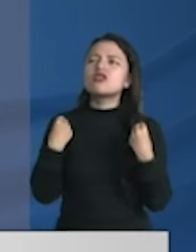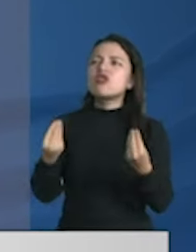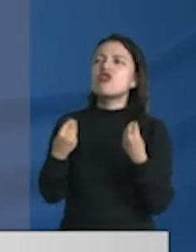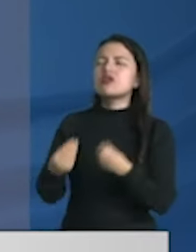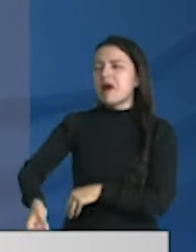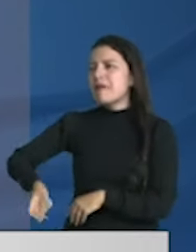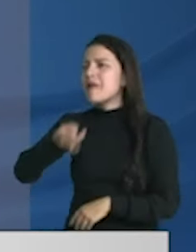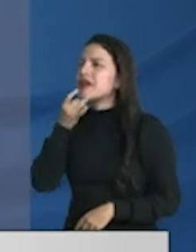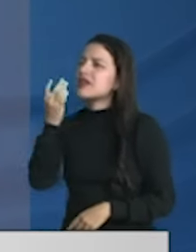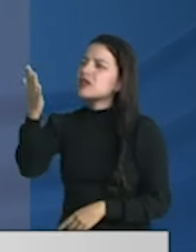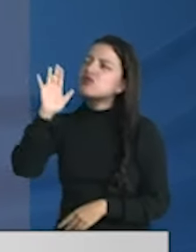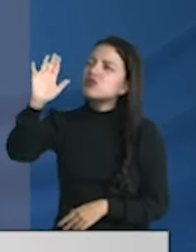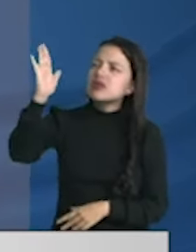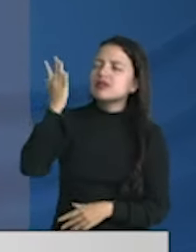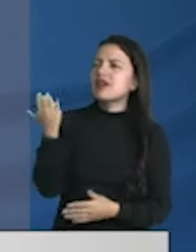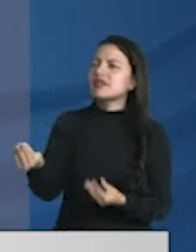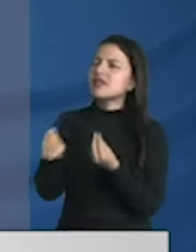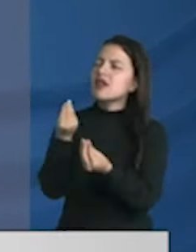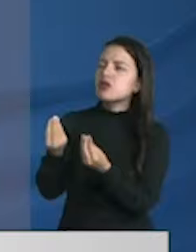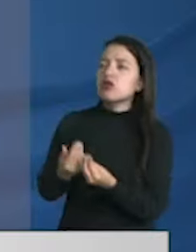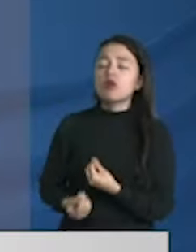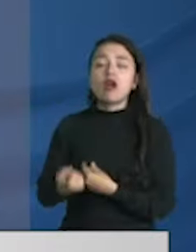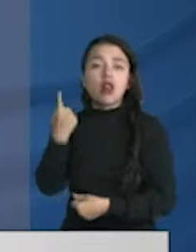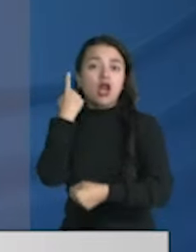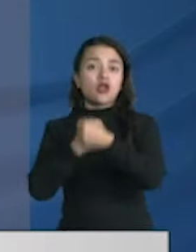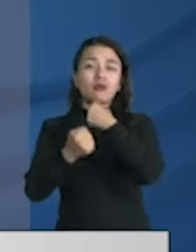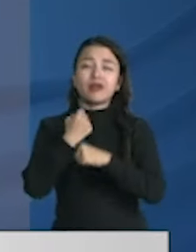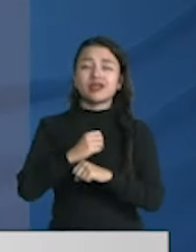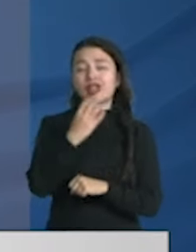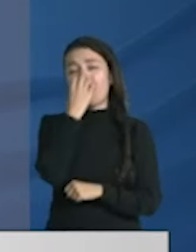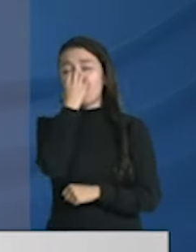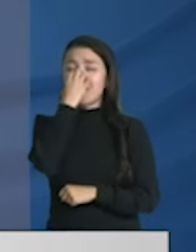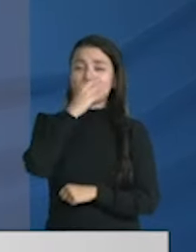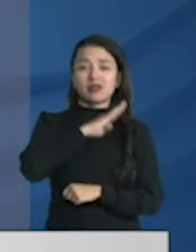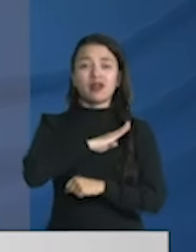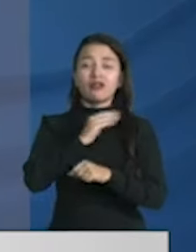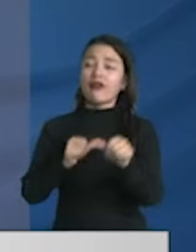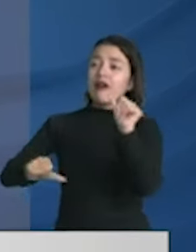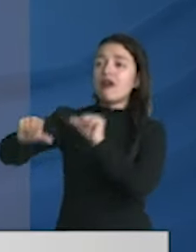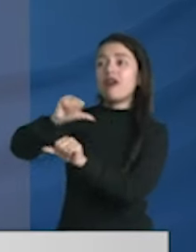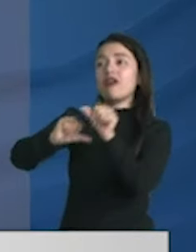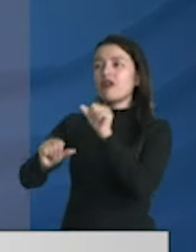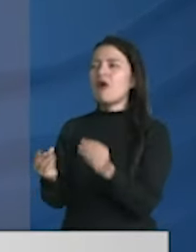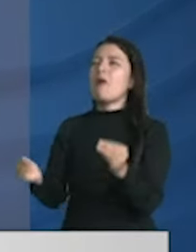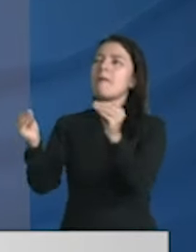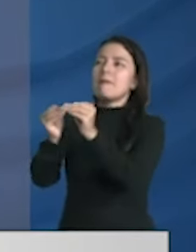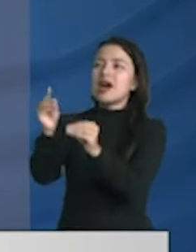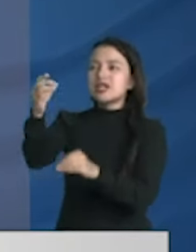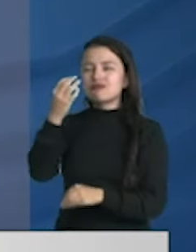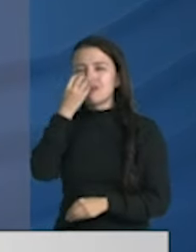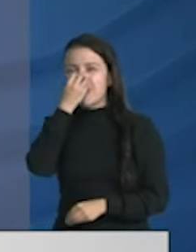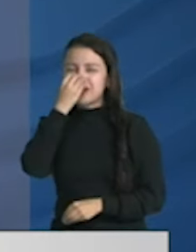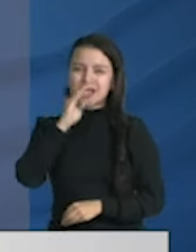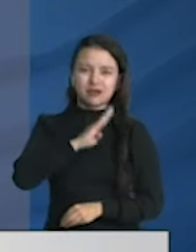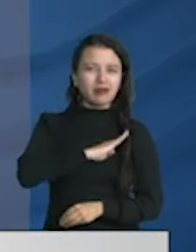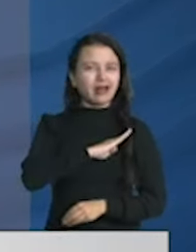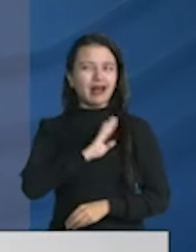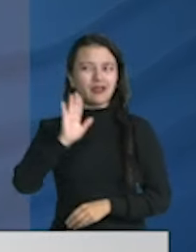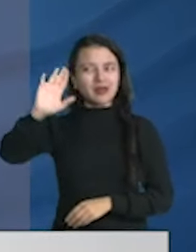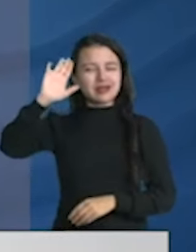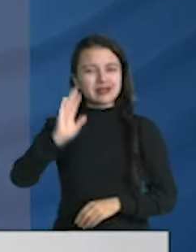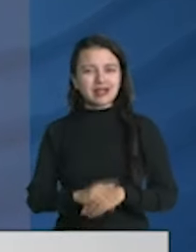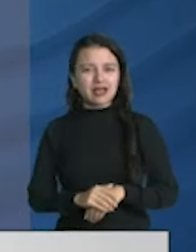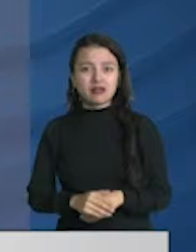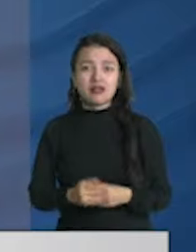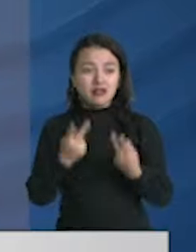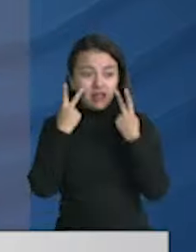mariqueando en lo que usted está haciendo. El alcalde pasado, un payaso, y ahora usted viene otro payaso más que quiere ver a la ciudad